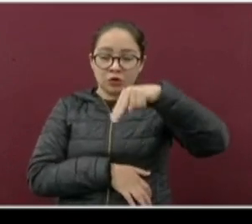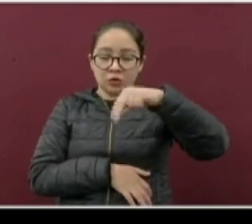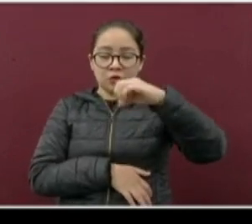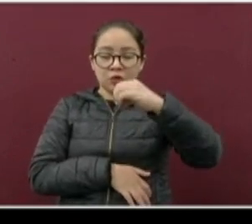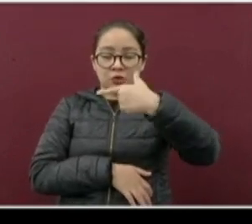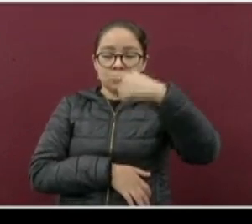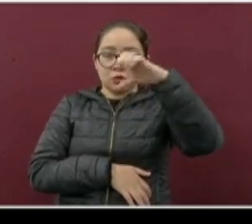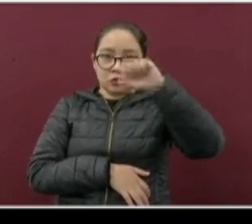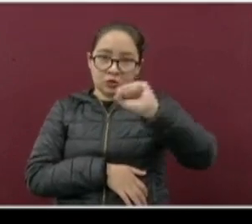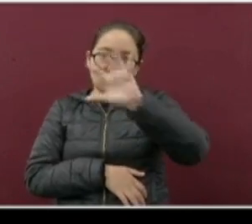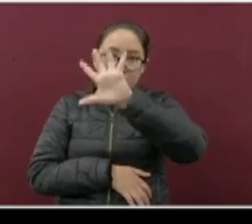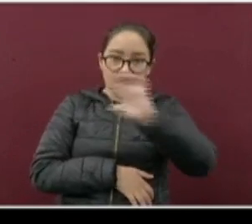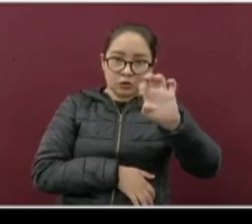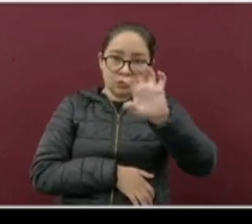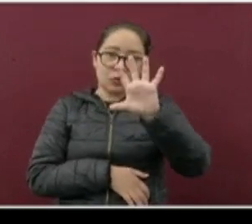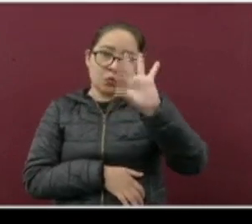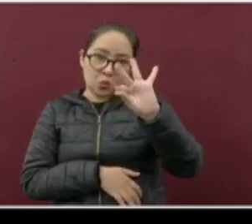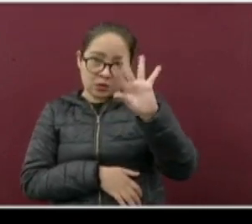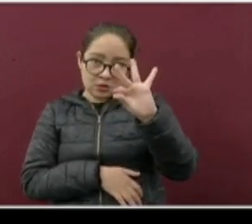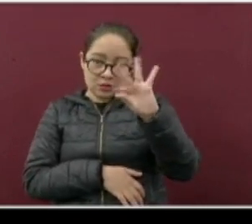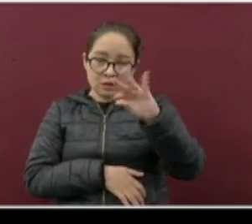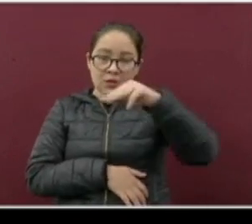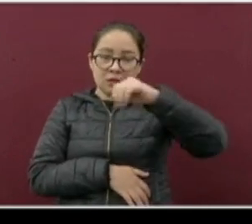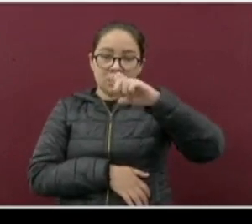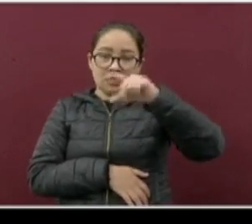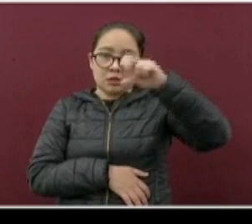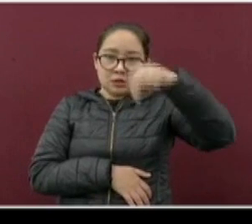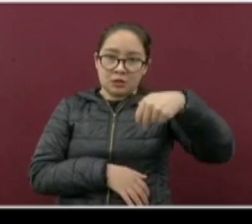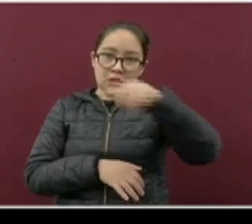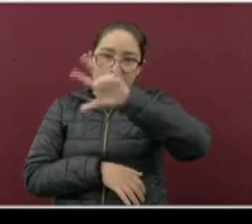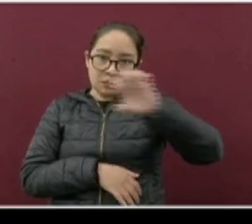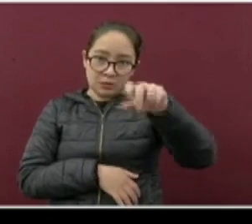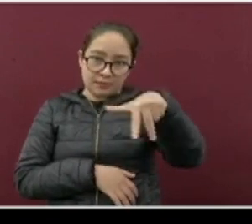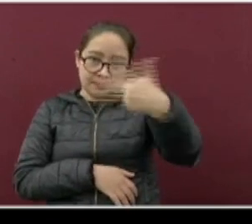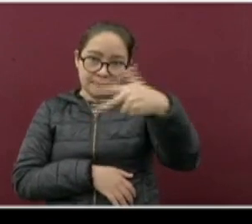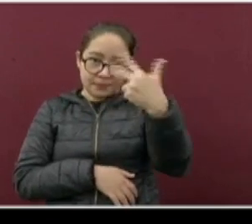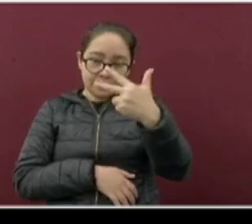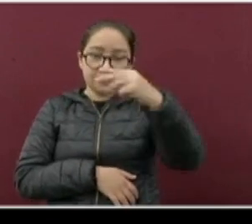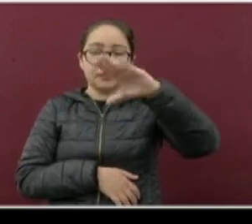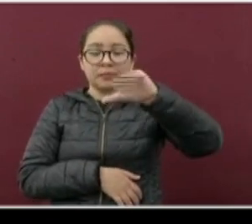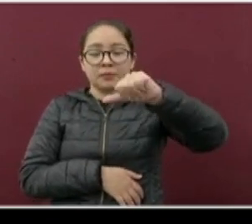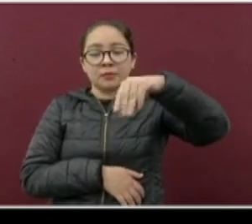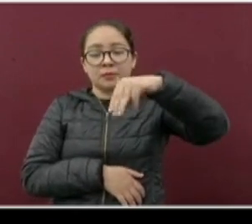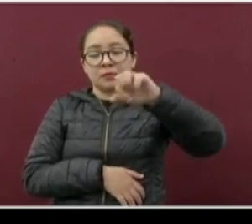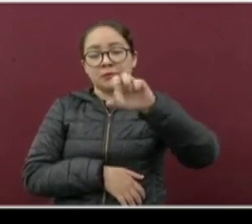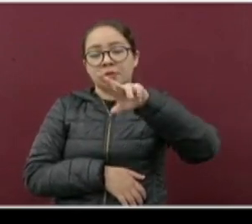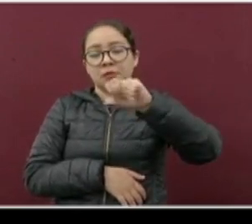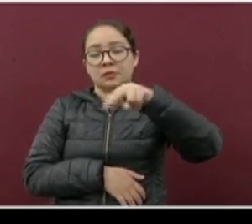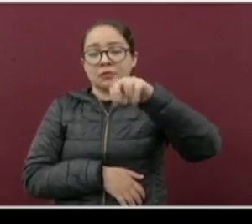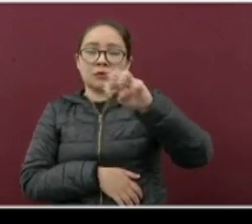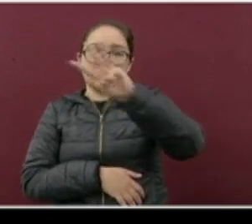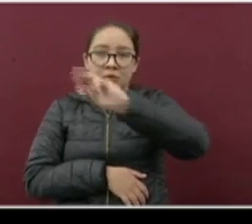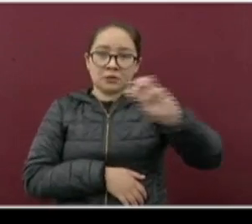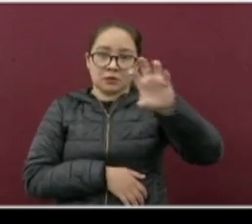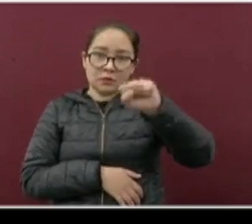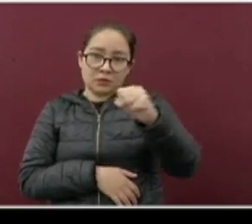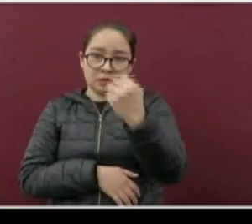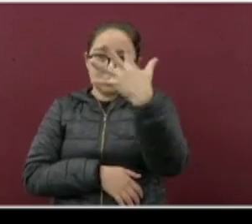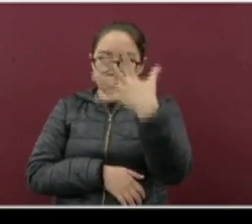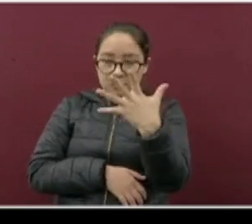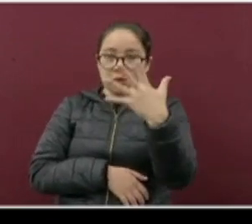Nogales, 540. Medellín, 503. Y Camerino Zeta Mendoza,